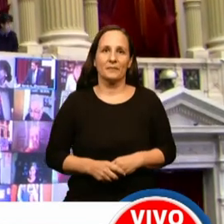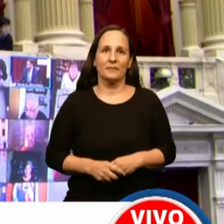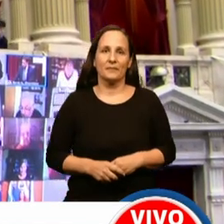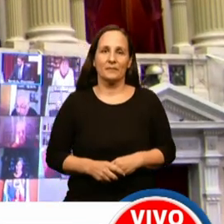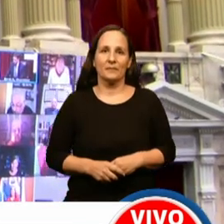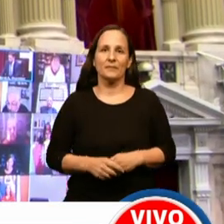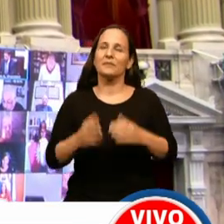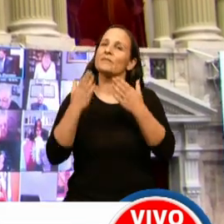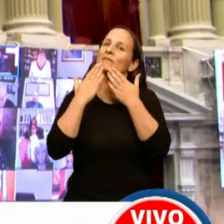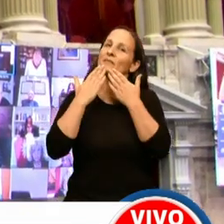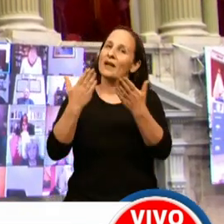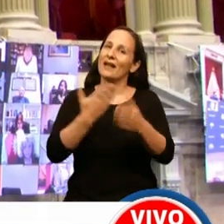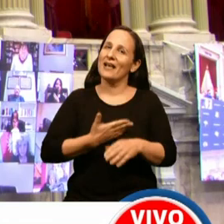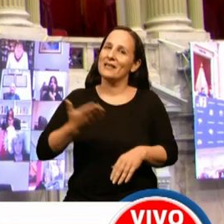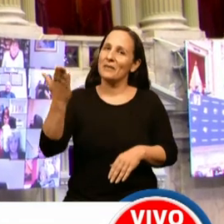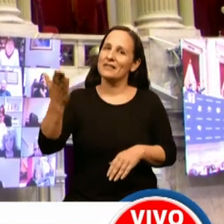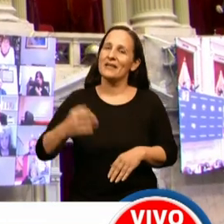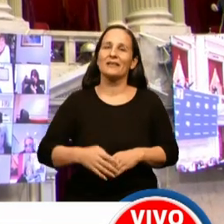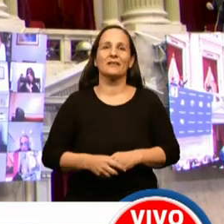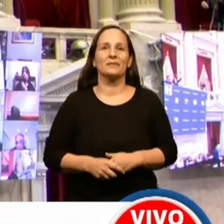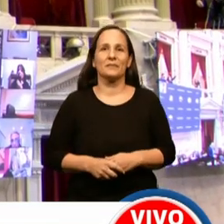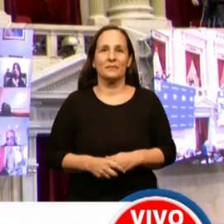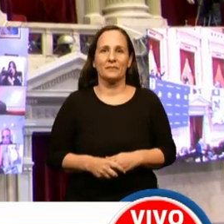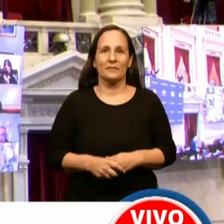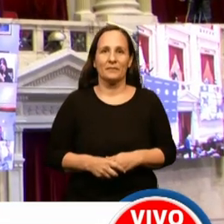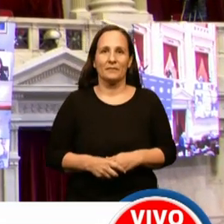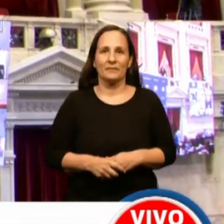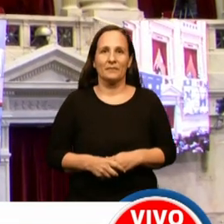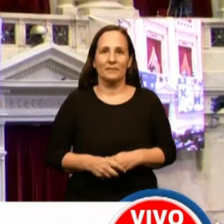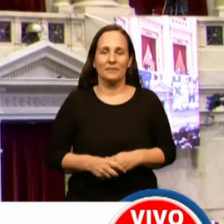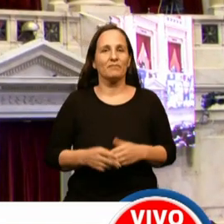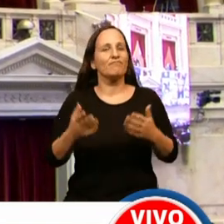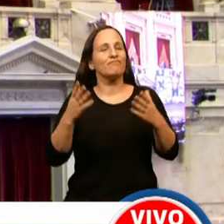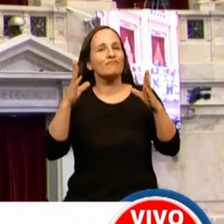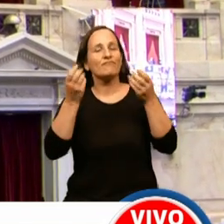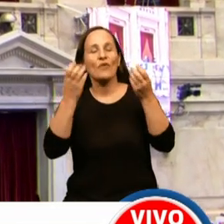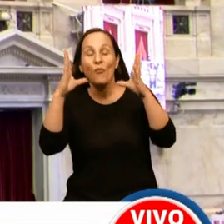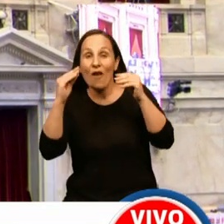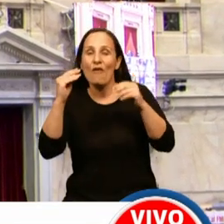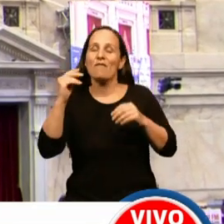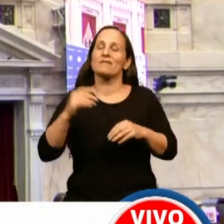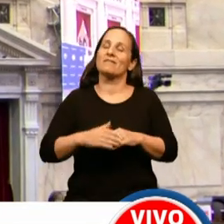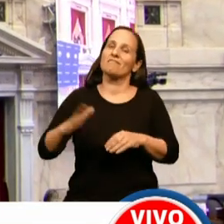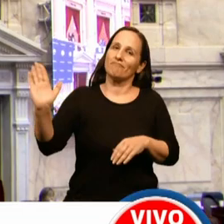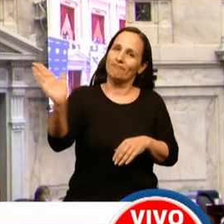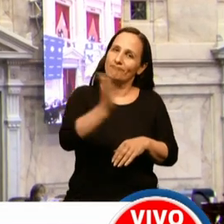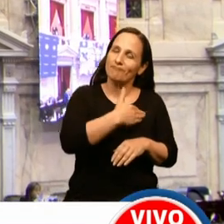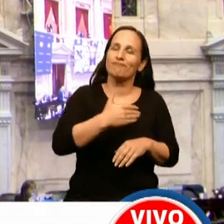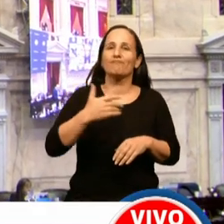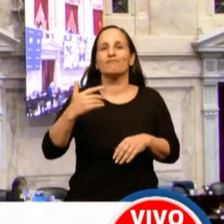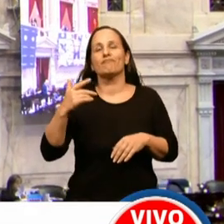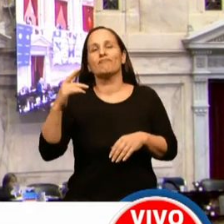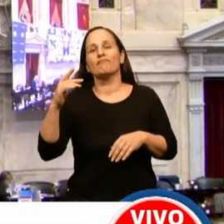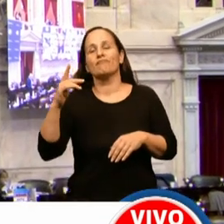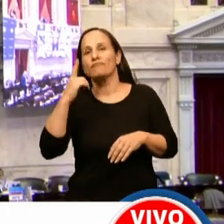gracias presidente bueno buenas noches a todos a todos y a todos la verdad